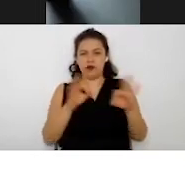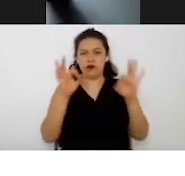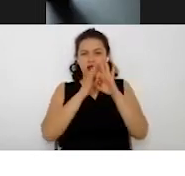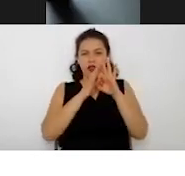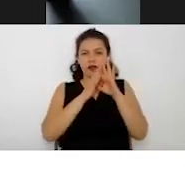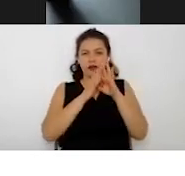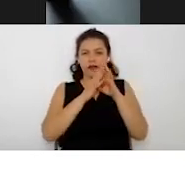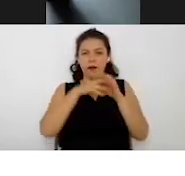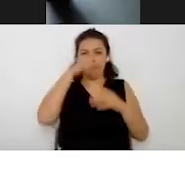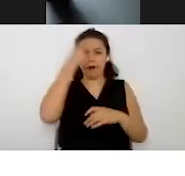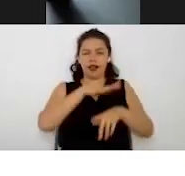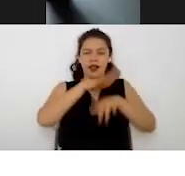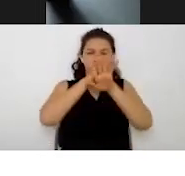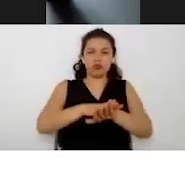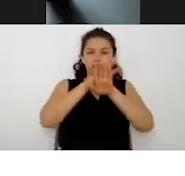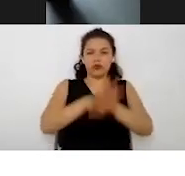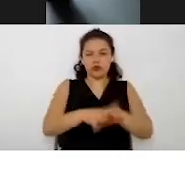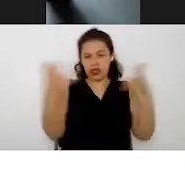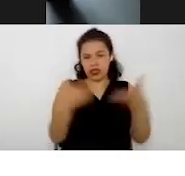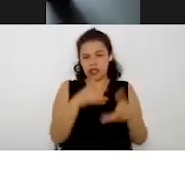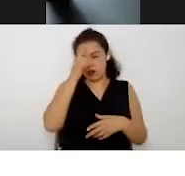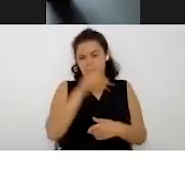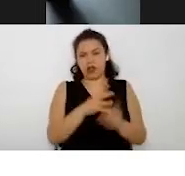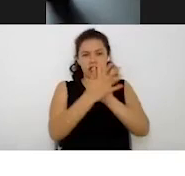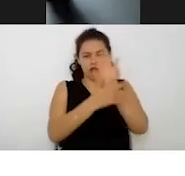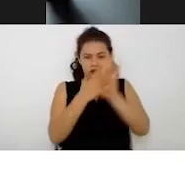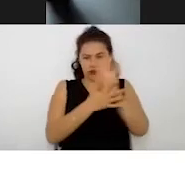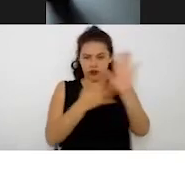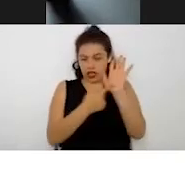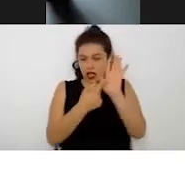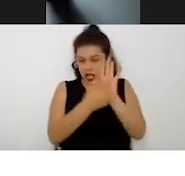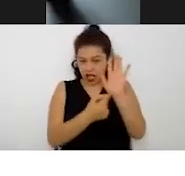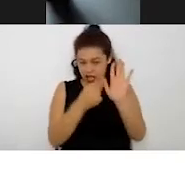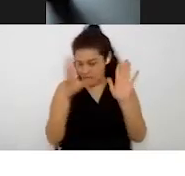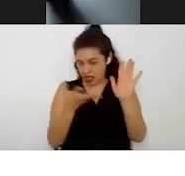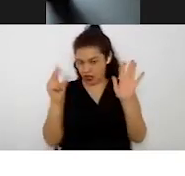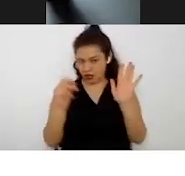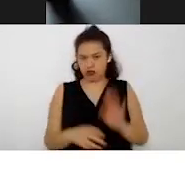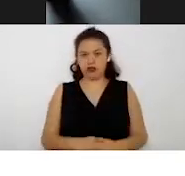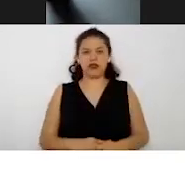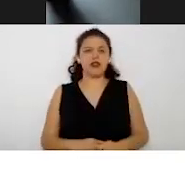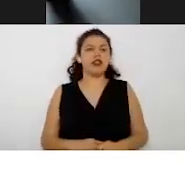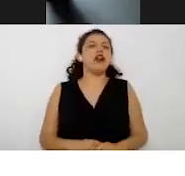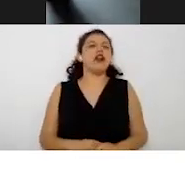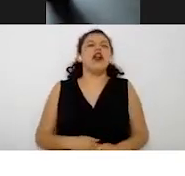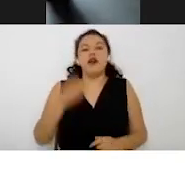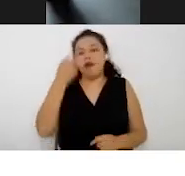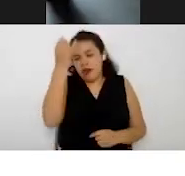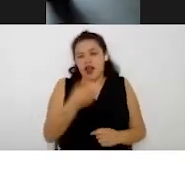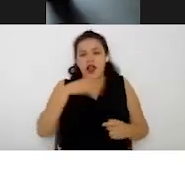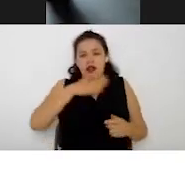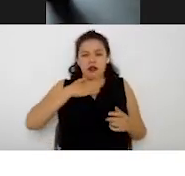Las compresiones no se realizan con la palma de la mano. ¿Ok? Me explico. Pongamos que este es el pecho, mi mano no va a estar